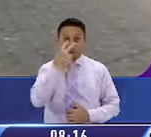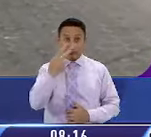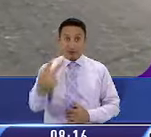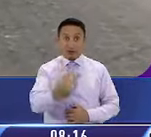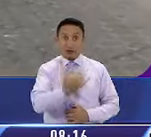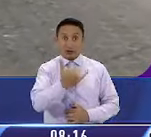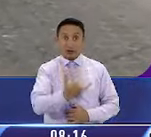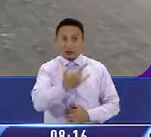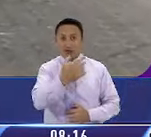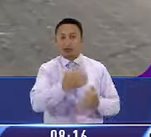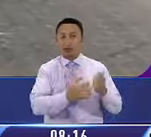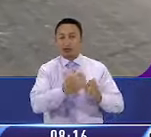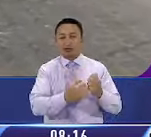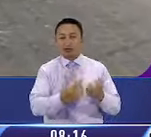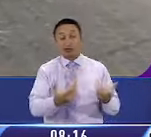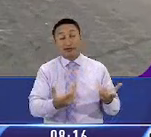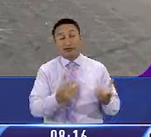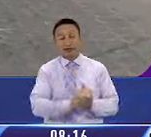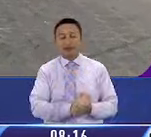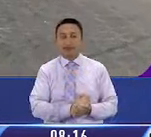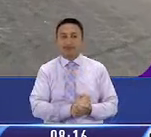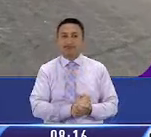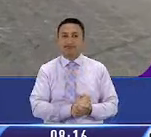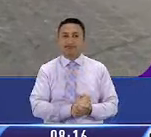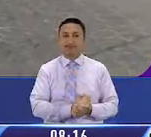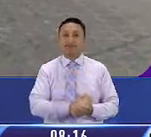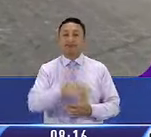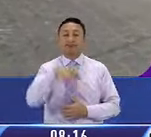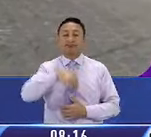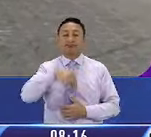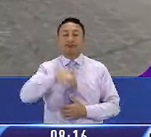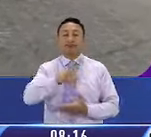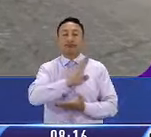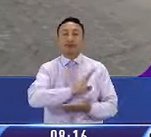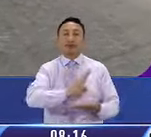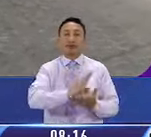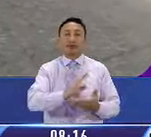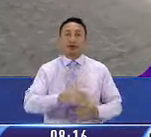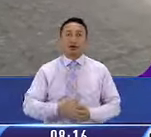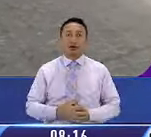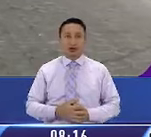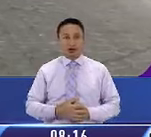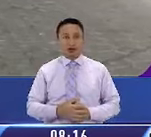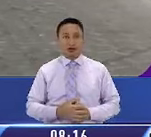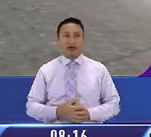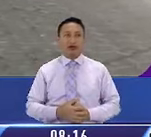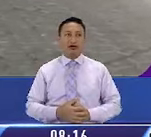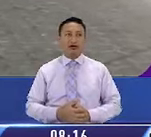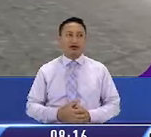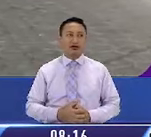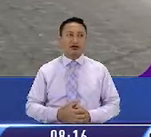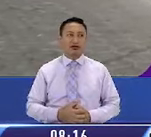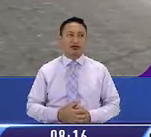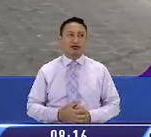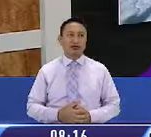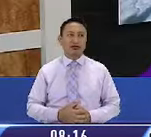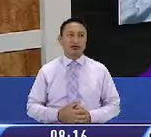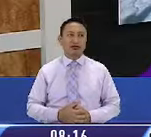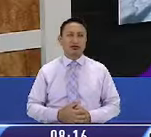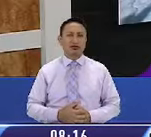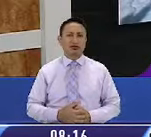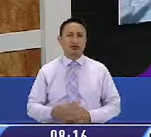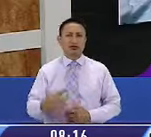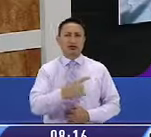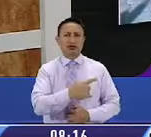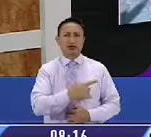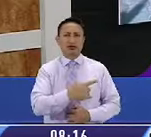visto, causa graves inconvenientes a los vecinos de acá de la cooperativa Jaime Roldós Aguilera. La información hasta el momento. Buenos días. Qué bárbaro,